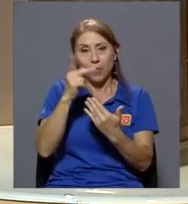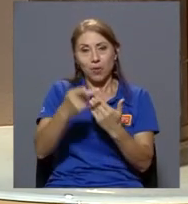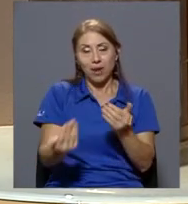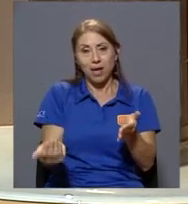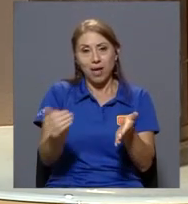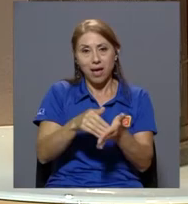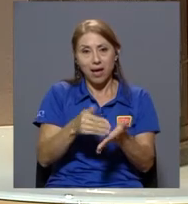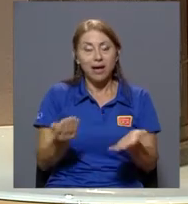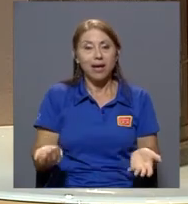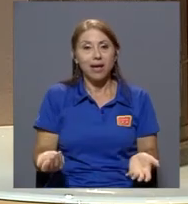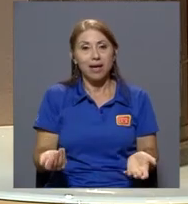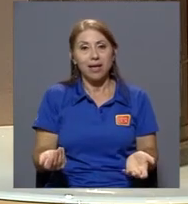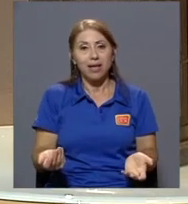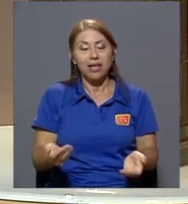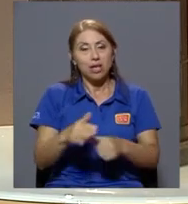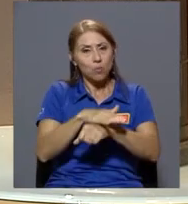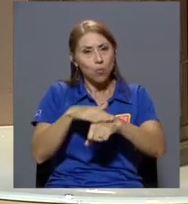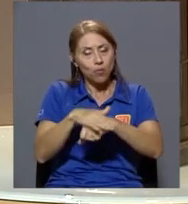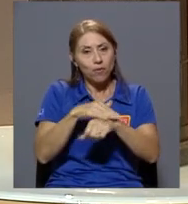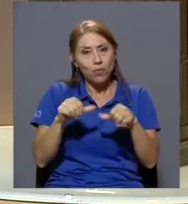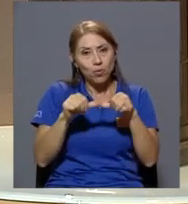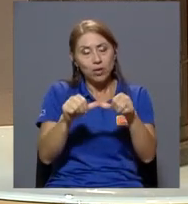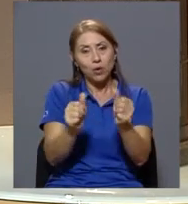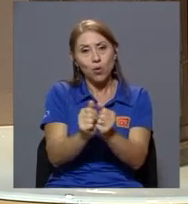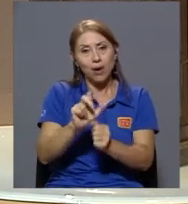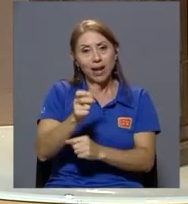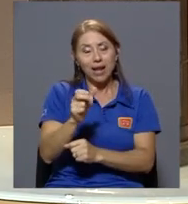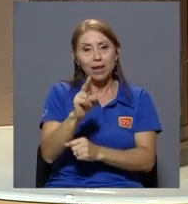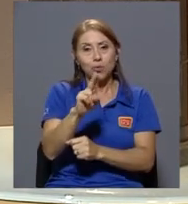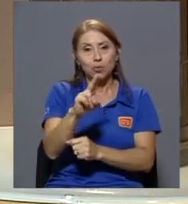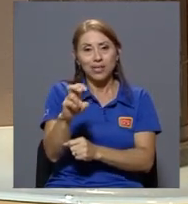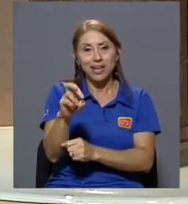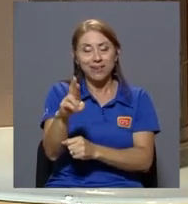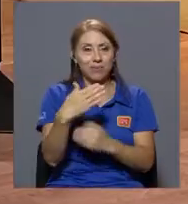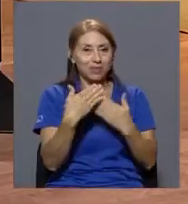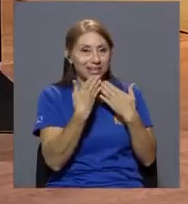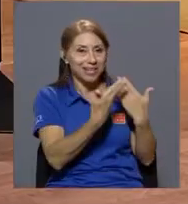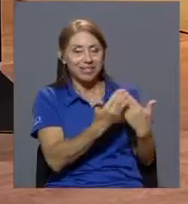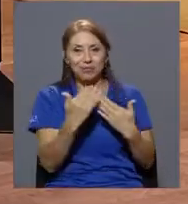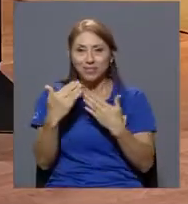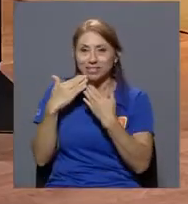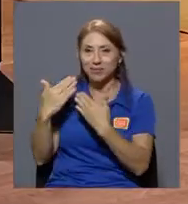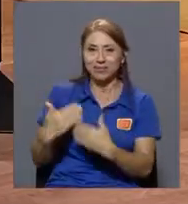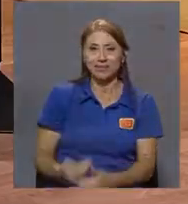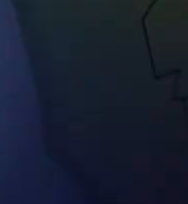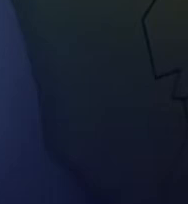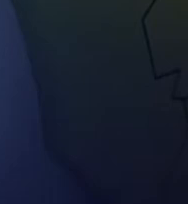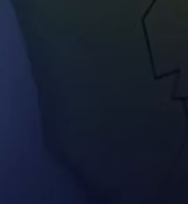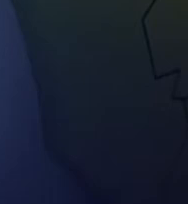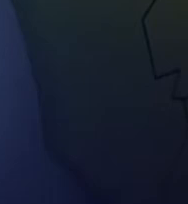y por favor quédense con Canal UCR. Muchas gracias, doña Muchísimas Lucía. Gracias.